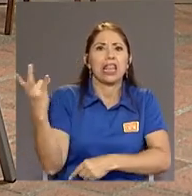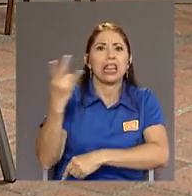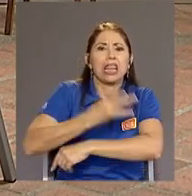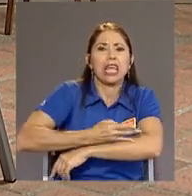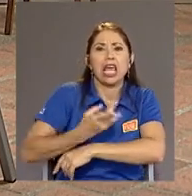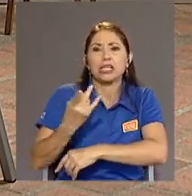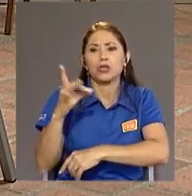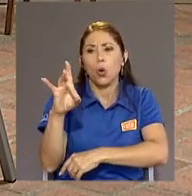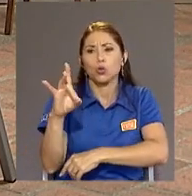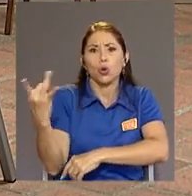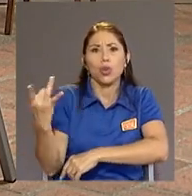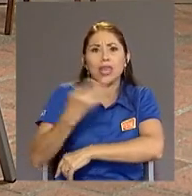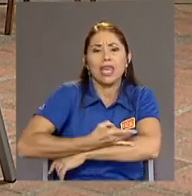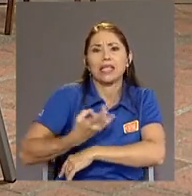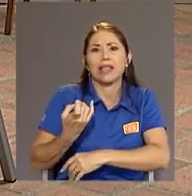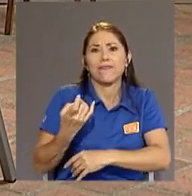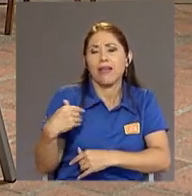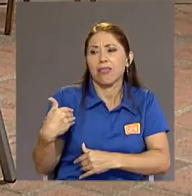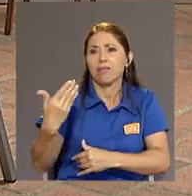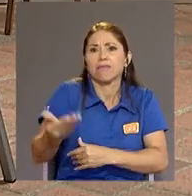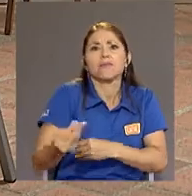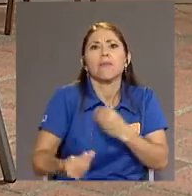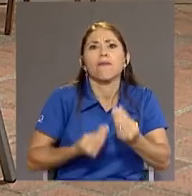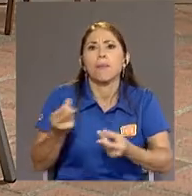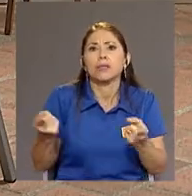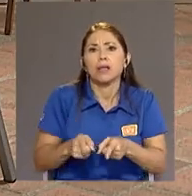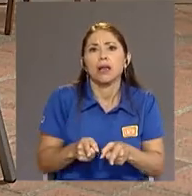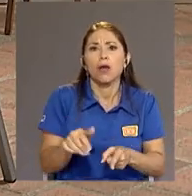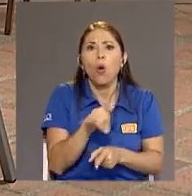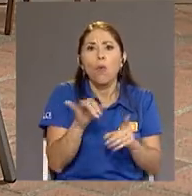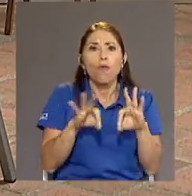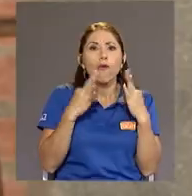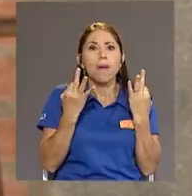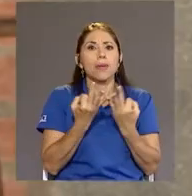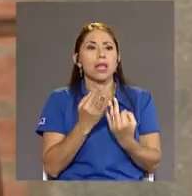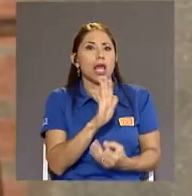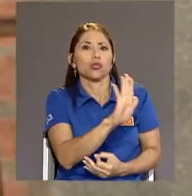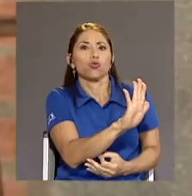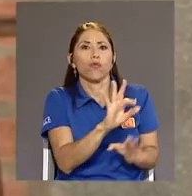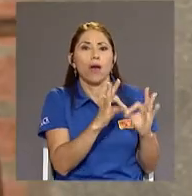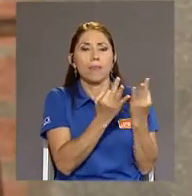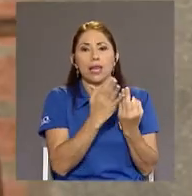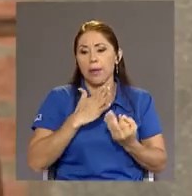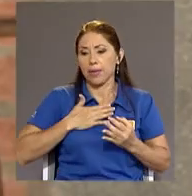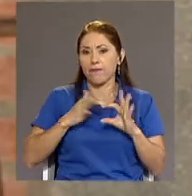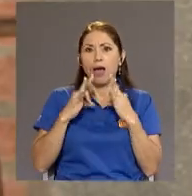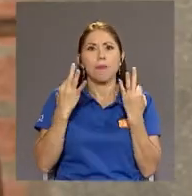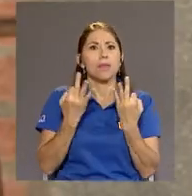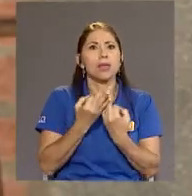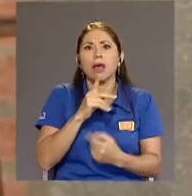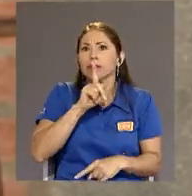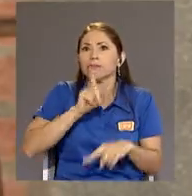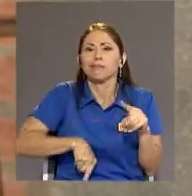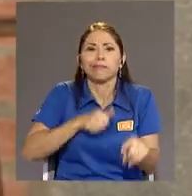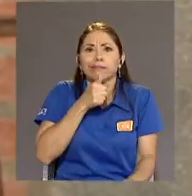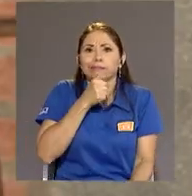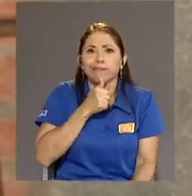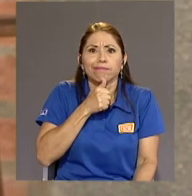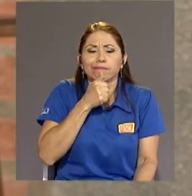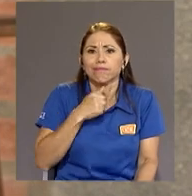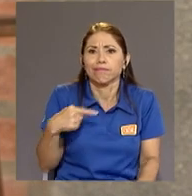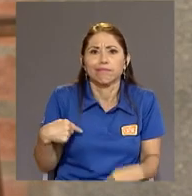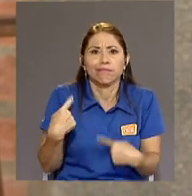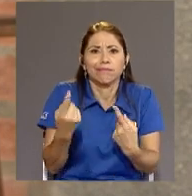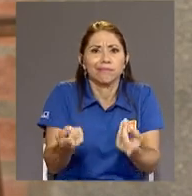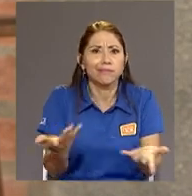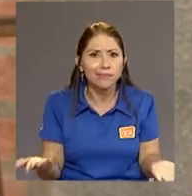quedan, como familia, la suya o la mía, no aguantaría. El país que tiene una cierta, los países en general